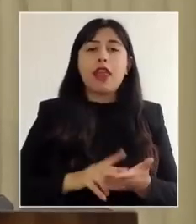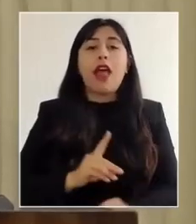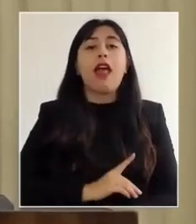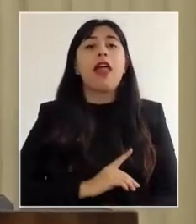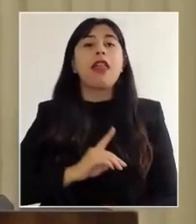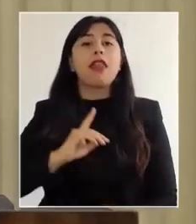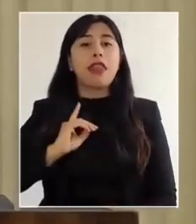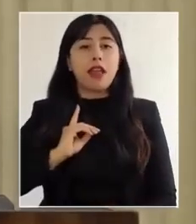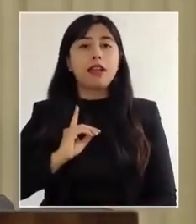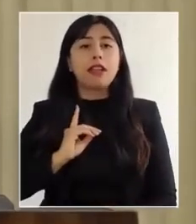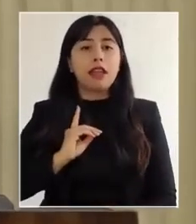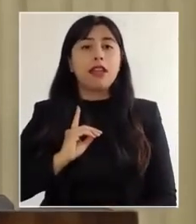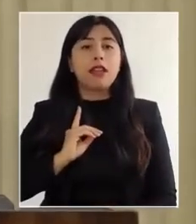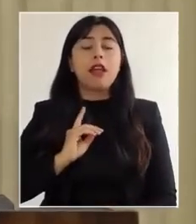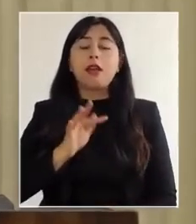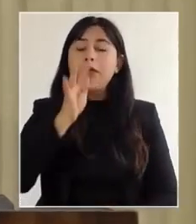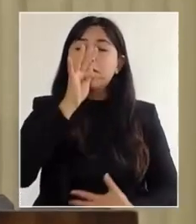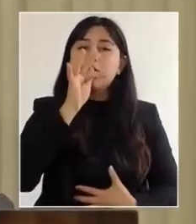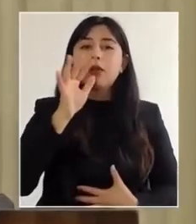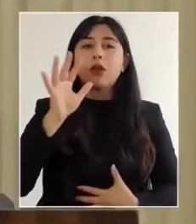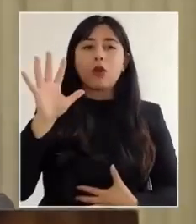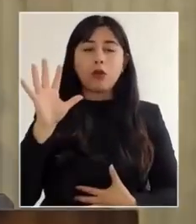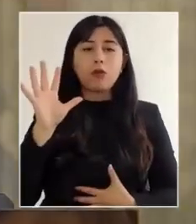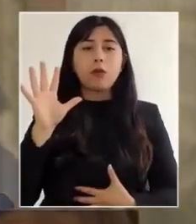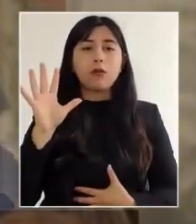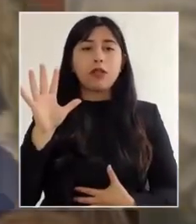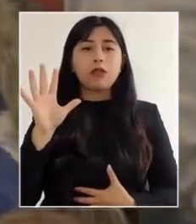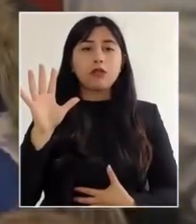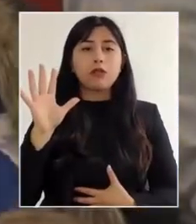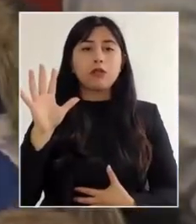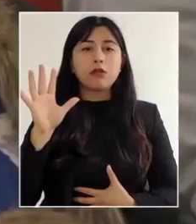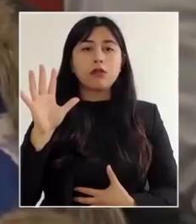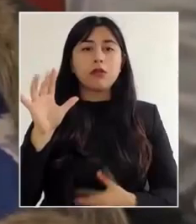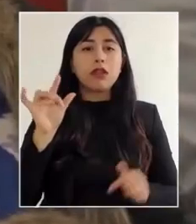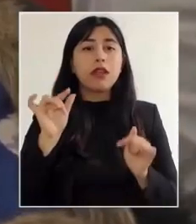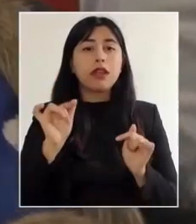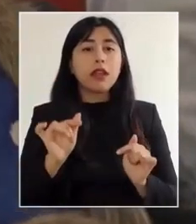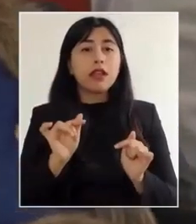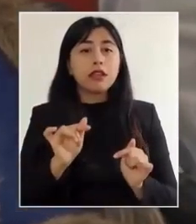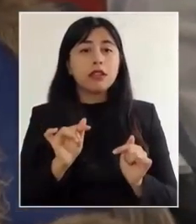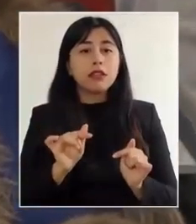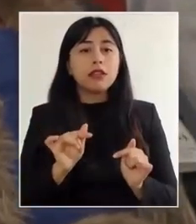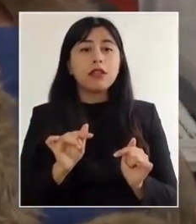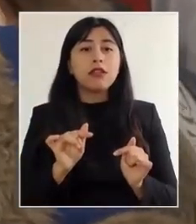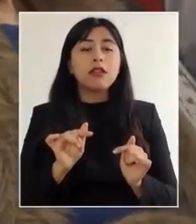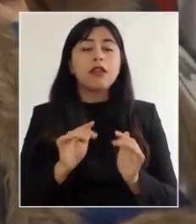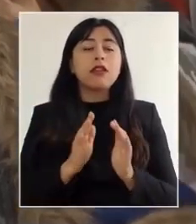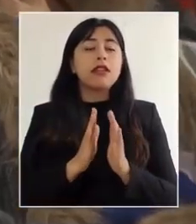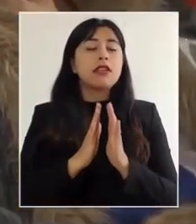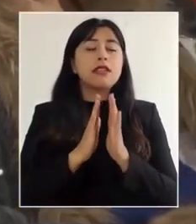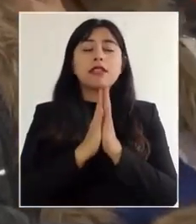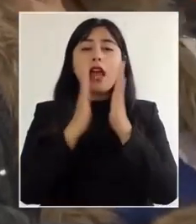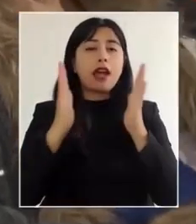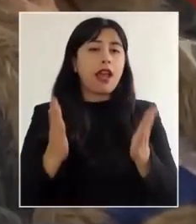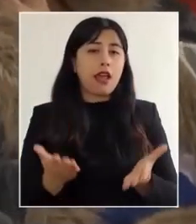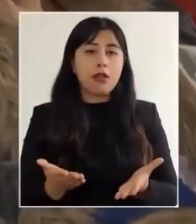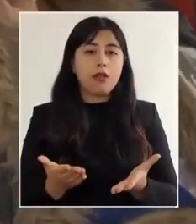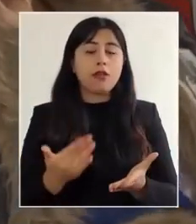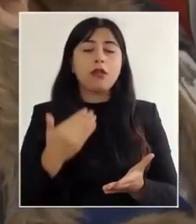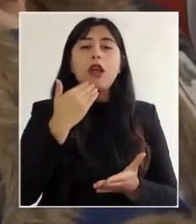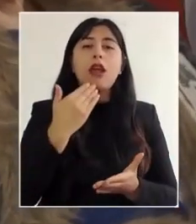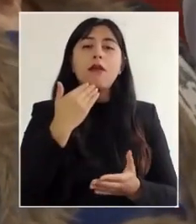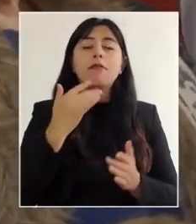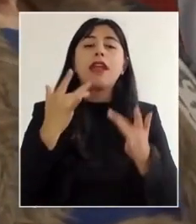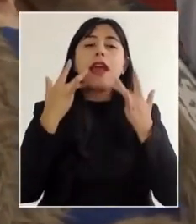el compromiso es algo sagrado y un ser humano y la alegría